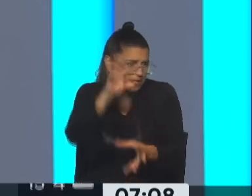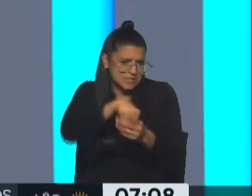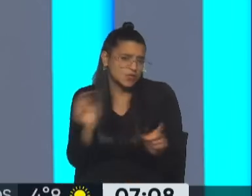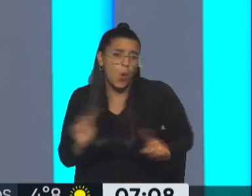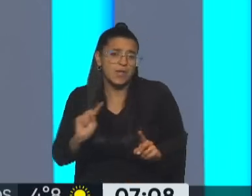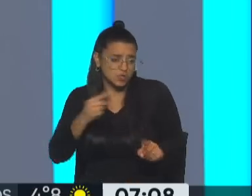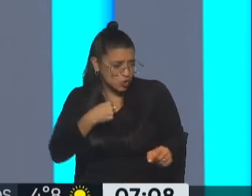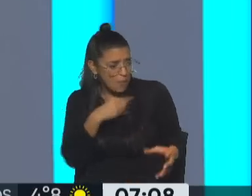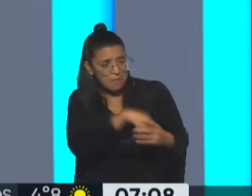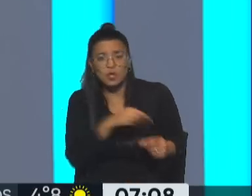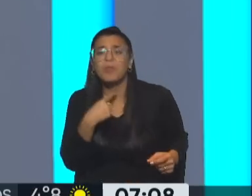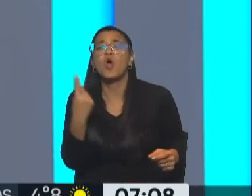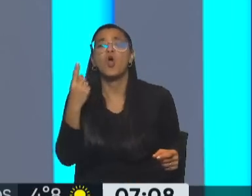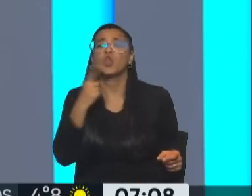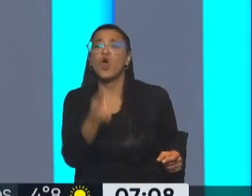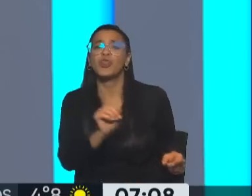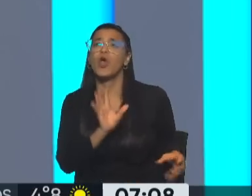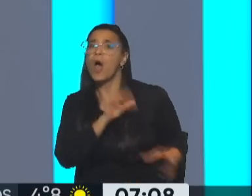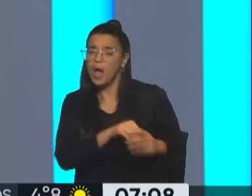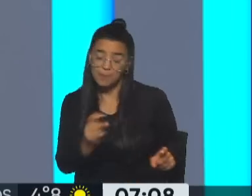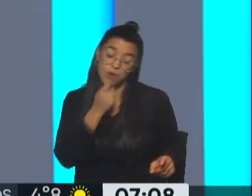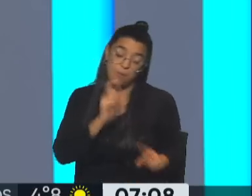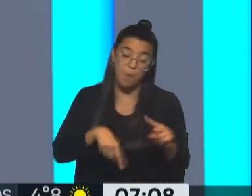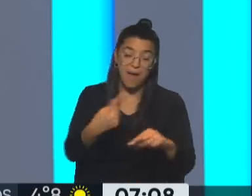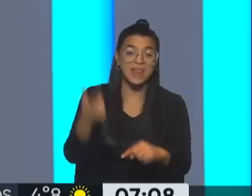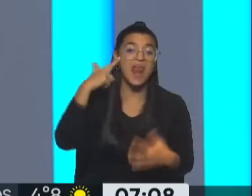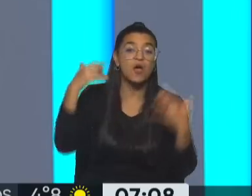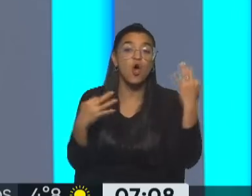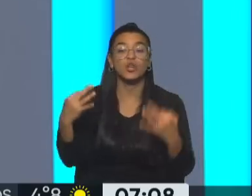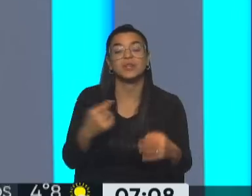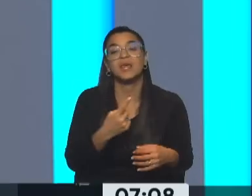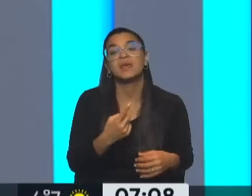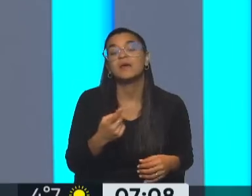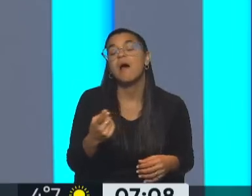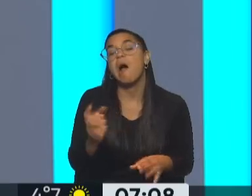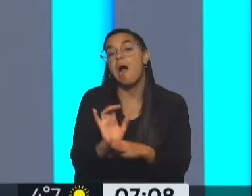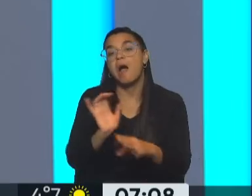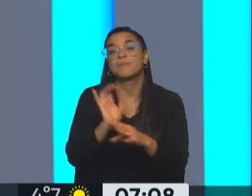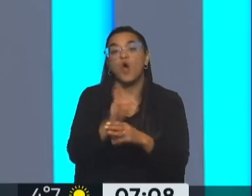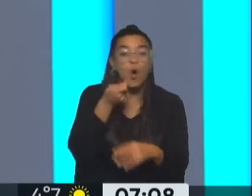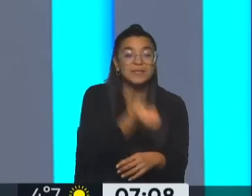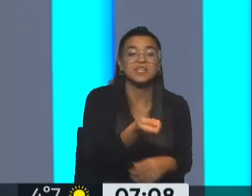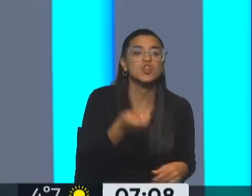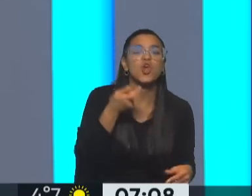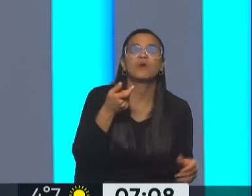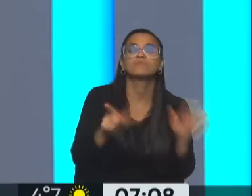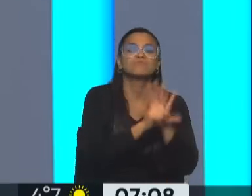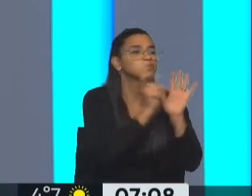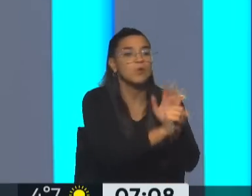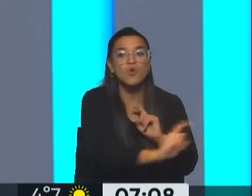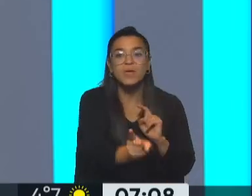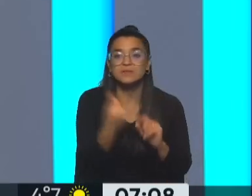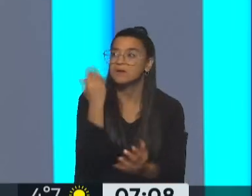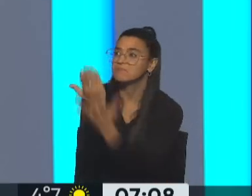intromisión judicial. Es decir, si a la Corte mañana se le ocurriera decir que el homicidio no es un delito, ¿esto a quién se lo vas a ir a